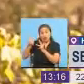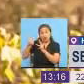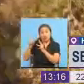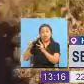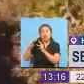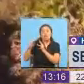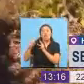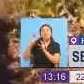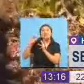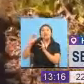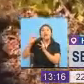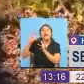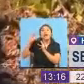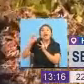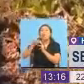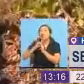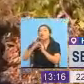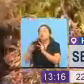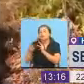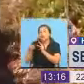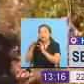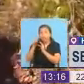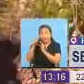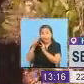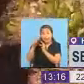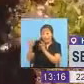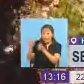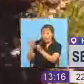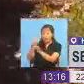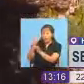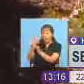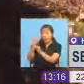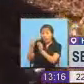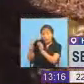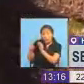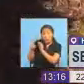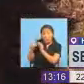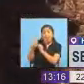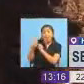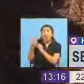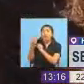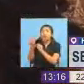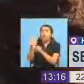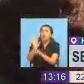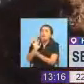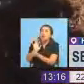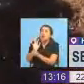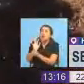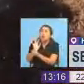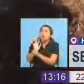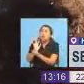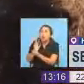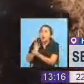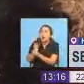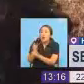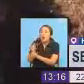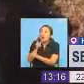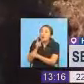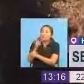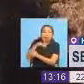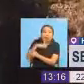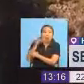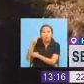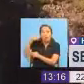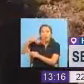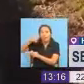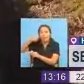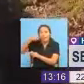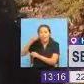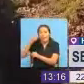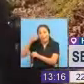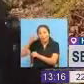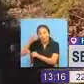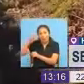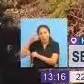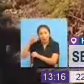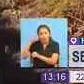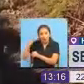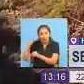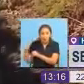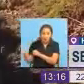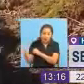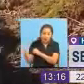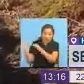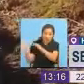Cot. El Cot es, como diría yo, como el origen del Malbec, digamos, ¿no? Que cuando llega a Argentina se hace